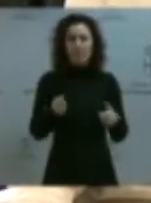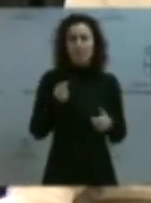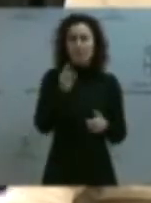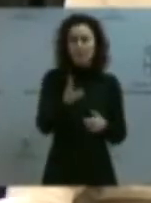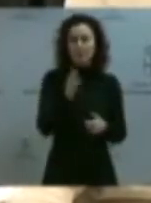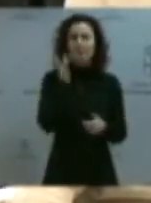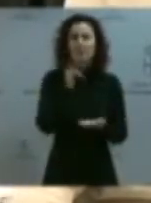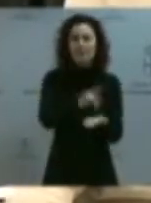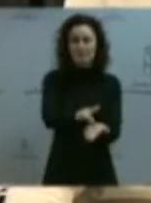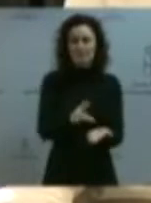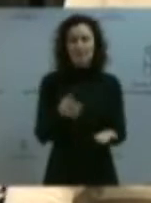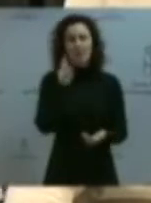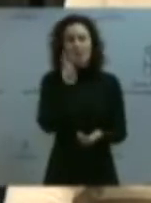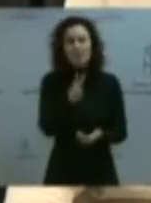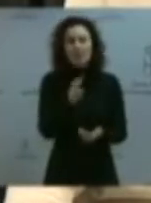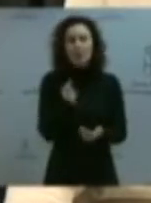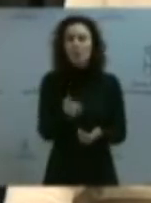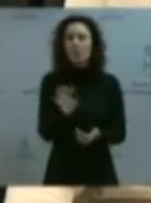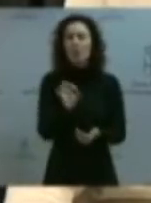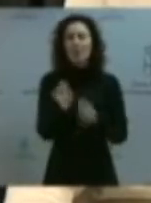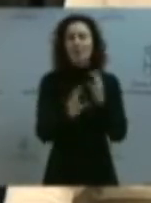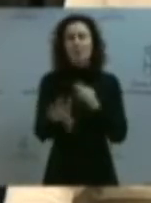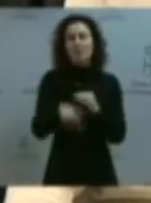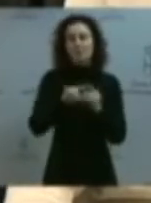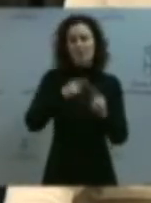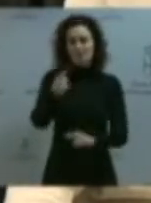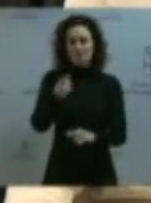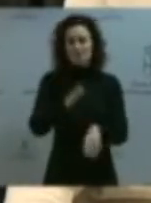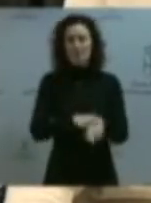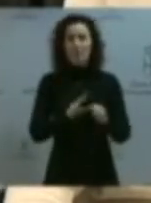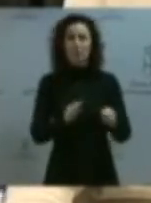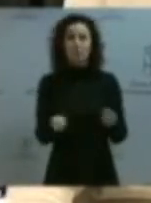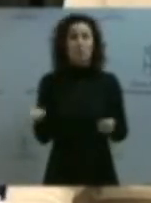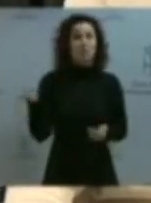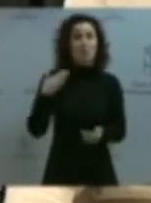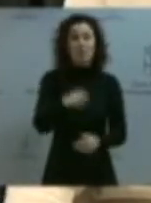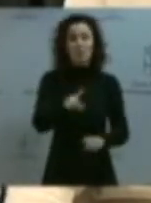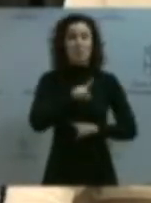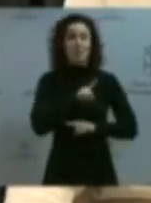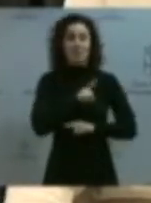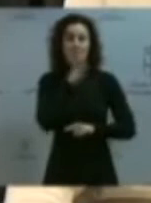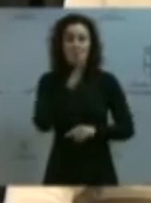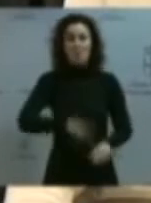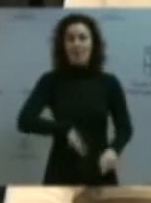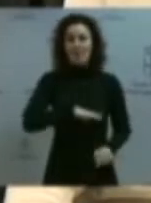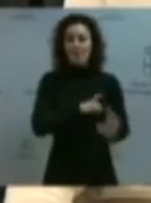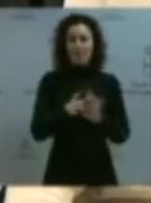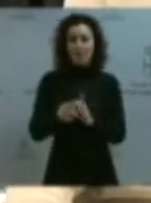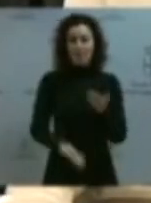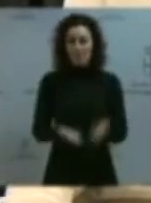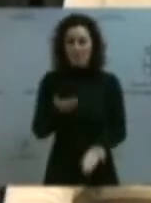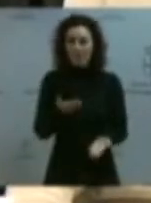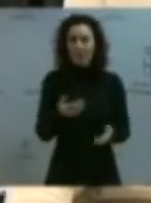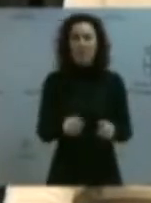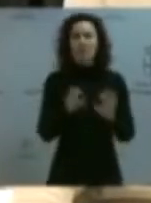la actividad complementaria de los profesionales exentos de guardias por edad, junto con un aumento de los rendimientos, conseguiremos este semestre ir